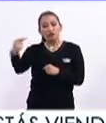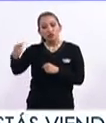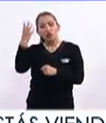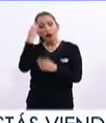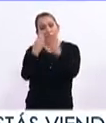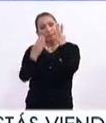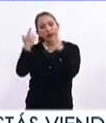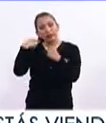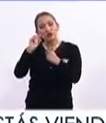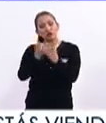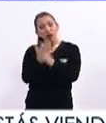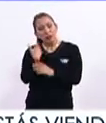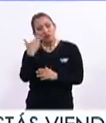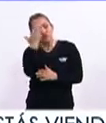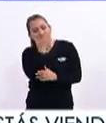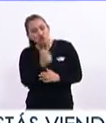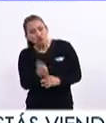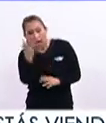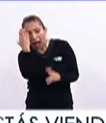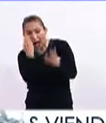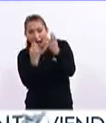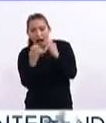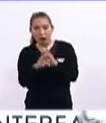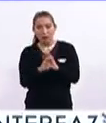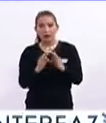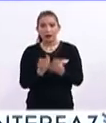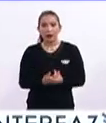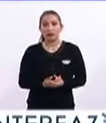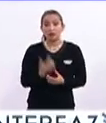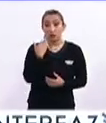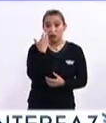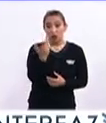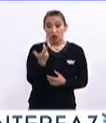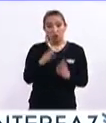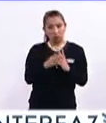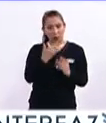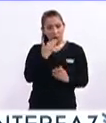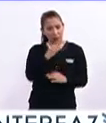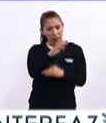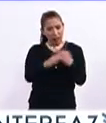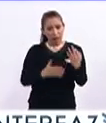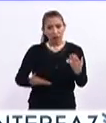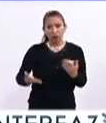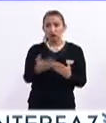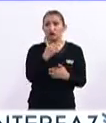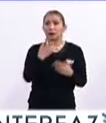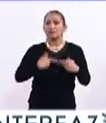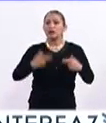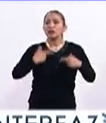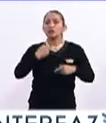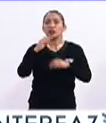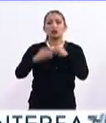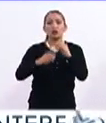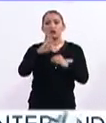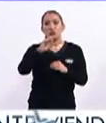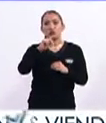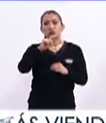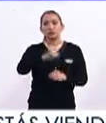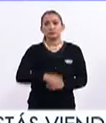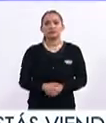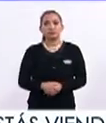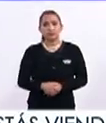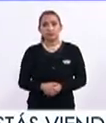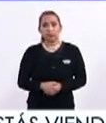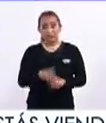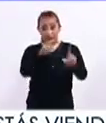desarrollen y aprendan nuevas habilidades cognitivas. I want to do good for everyone, all the people and all the robots.